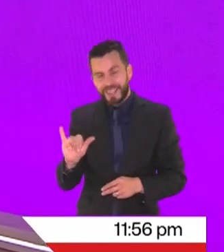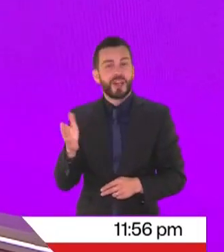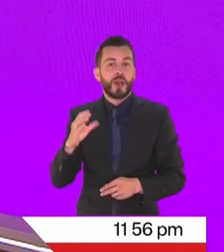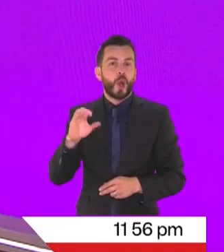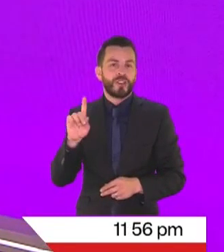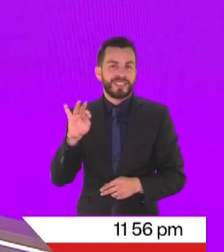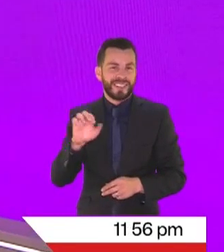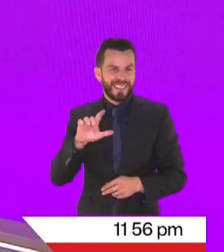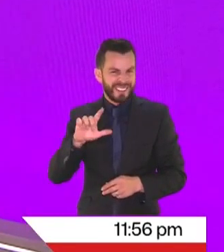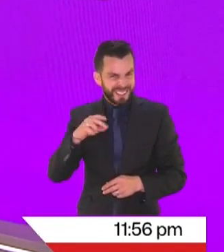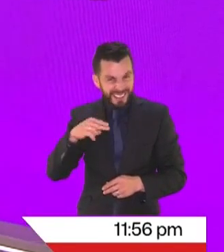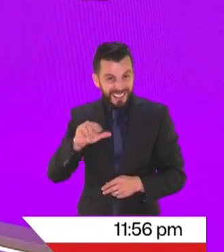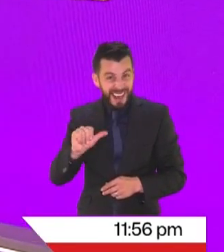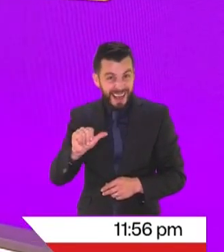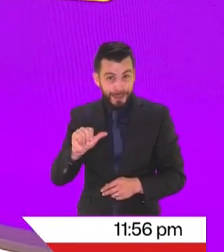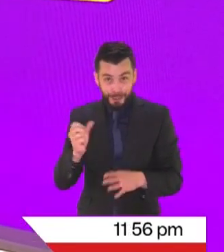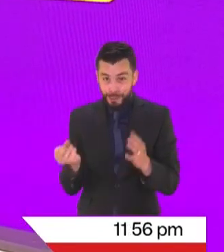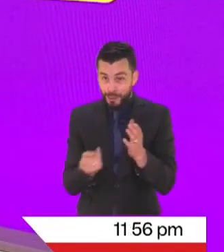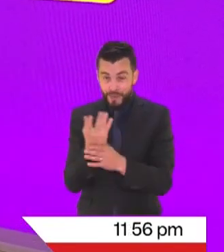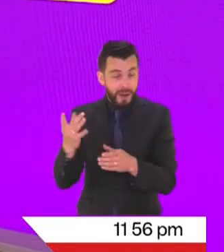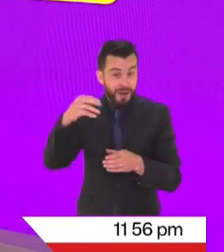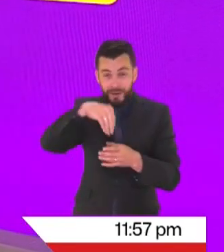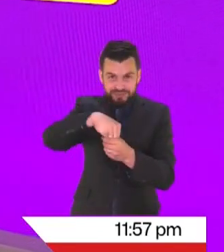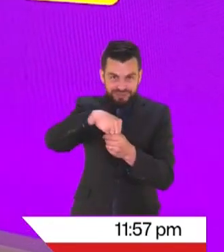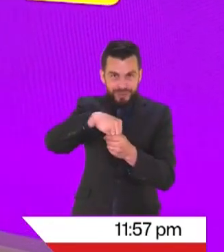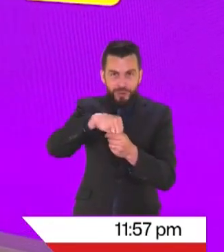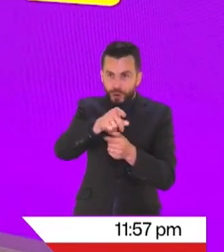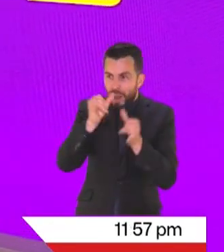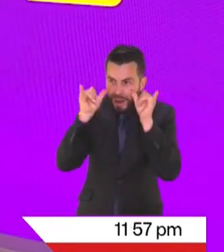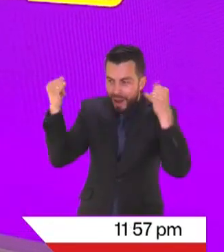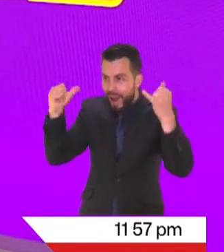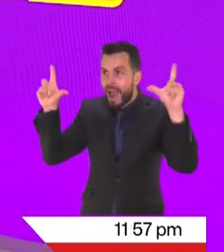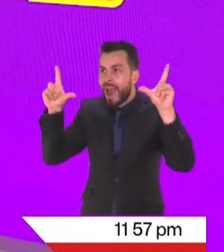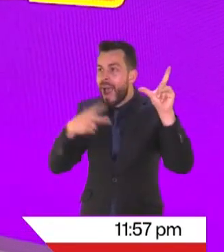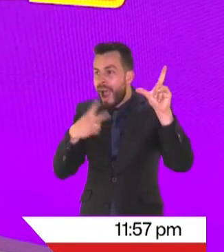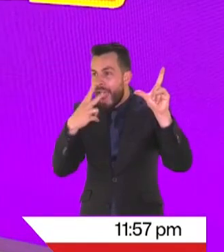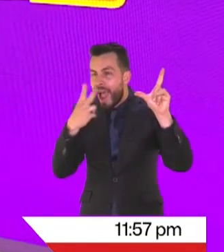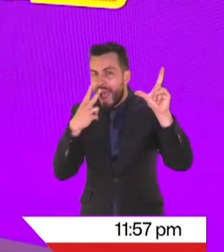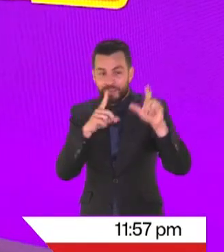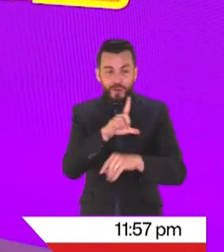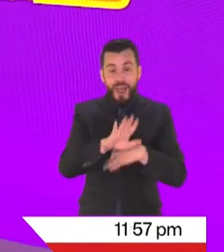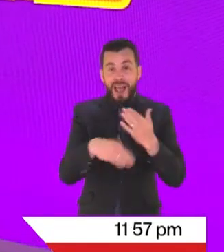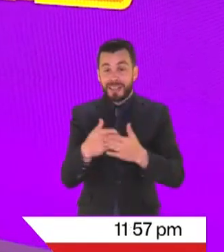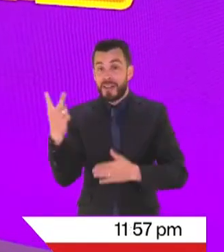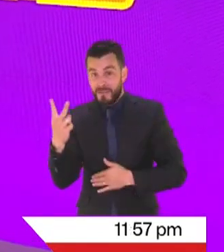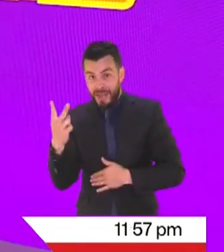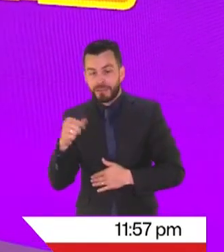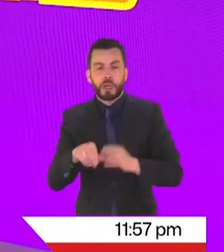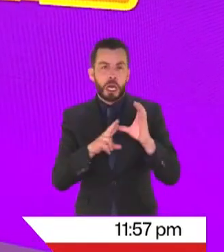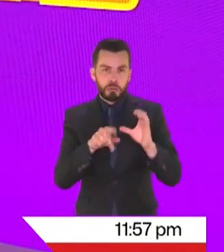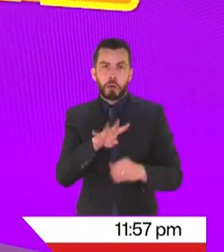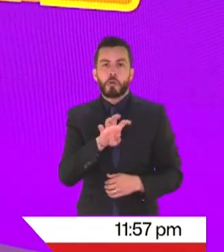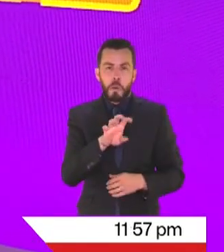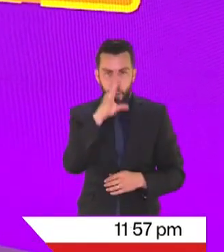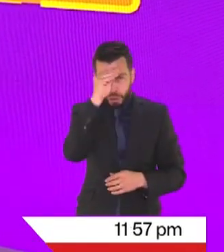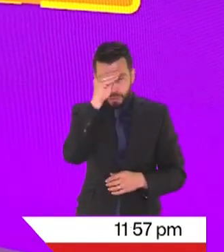en este nuevo formato que ustedes disfrutarán. Recuerden que la Casa de los Famosos Colombia será de lunes a viernes a las 9 de la noche